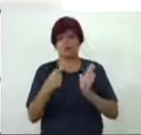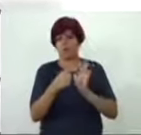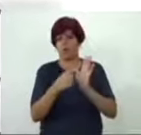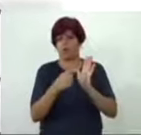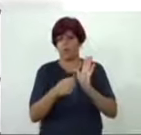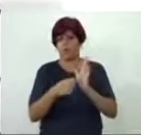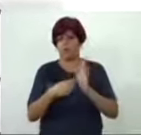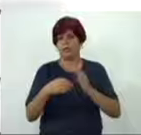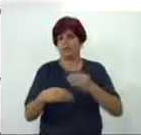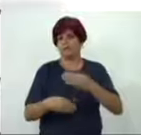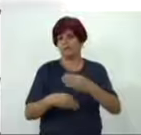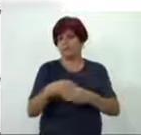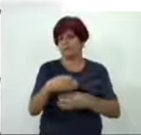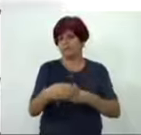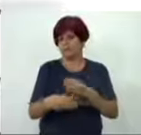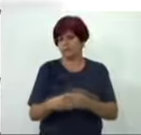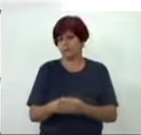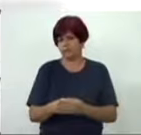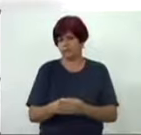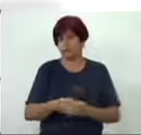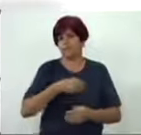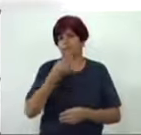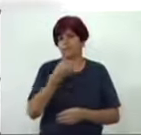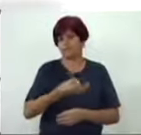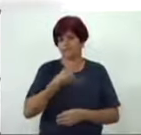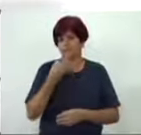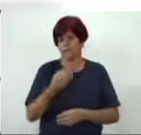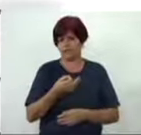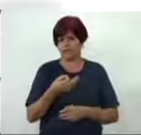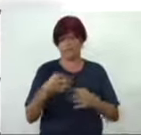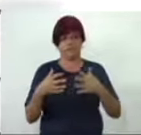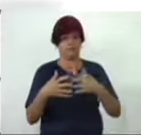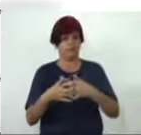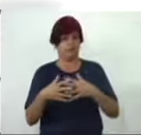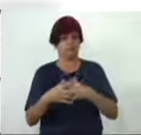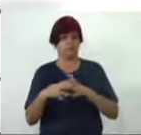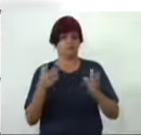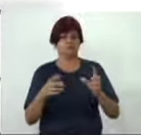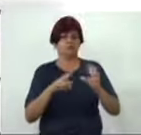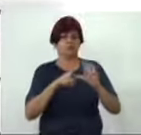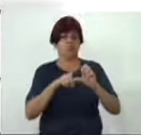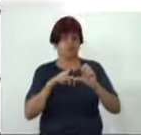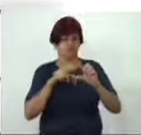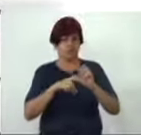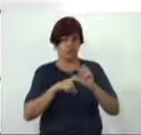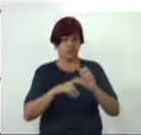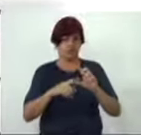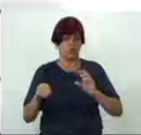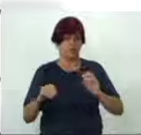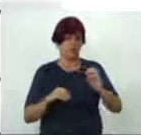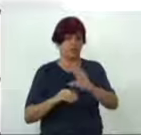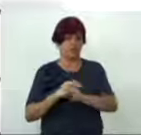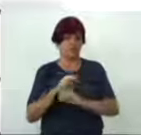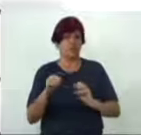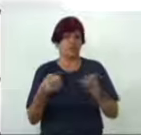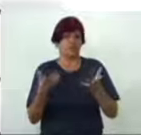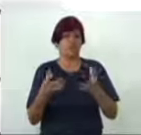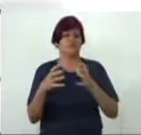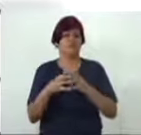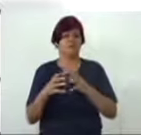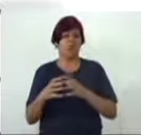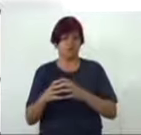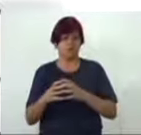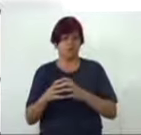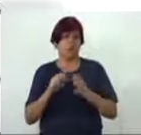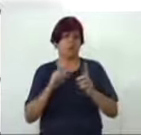del proceso, por lo que vamos a ir transitando esta fundamentación relacionada con el contenido de la descomposición de conjuntos. Estamos refiriéndonos